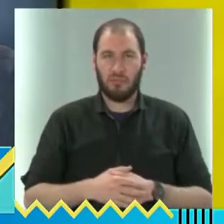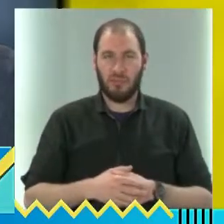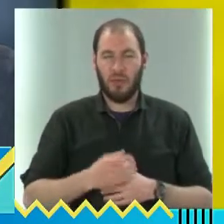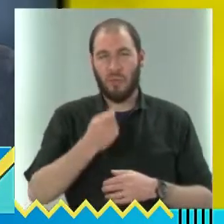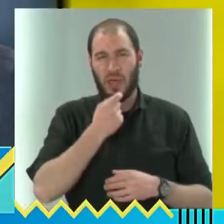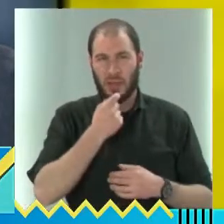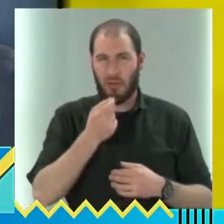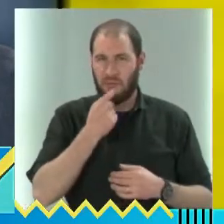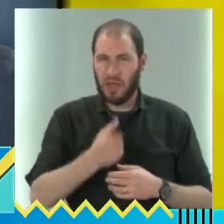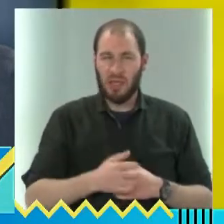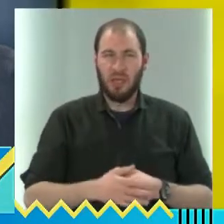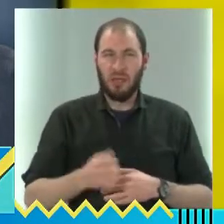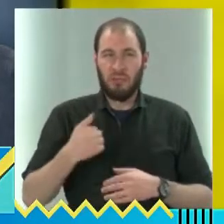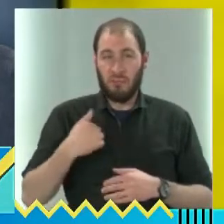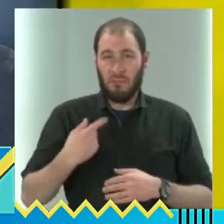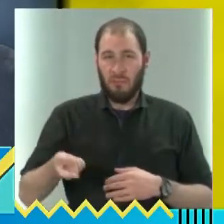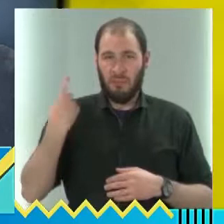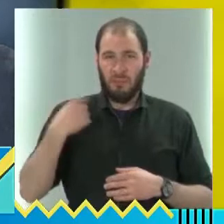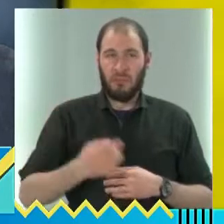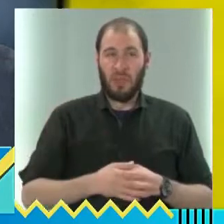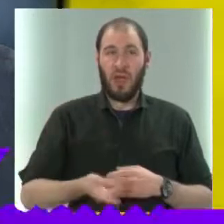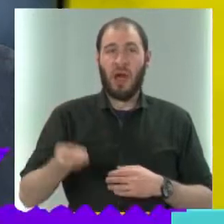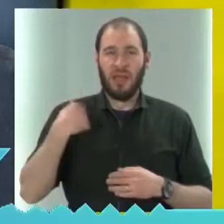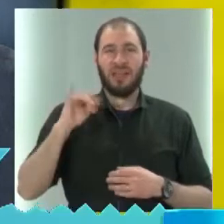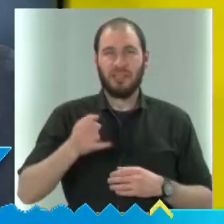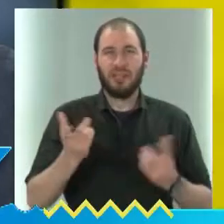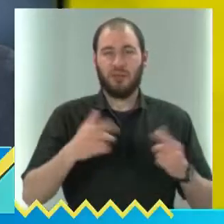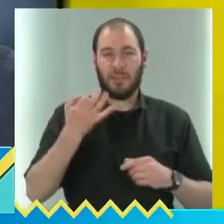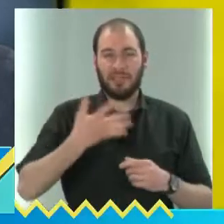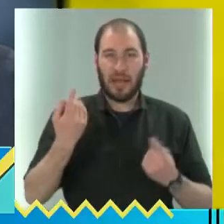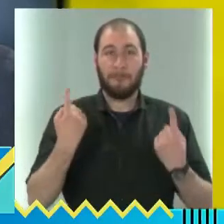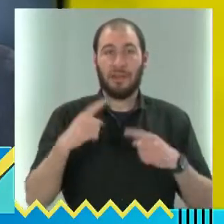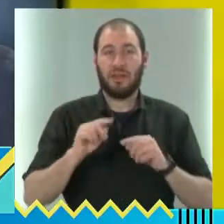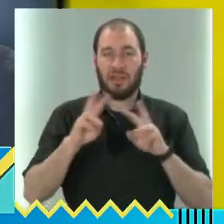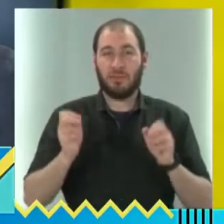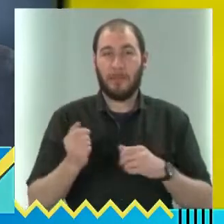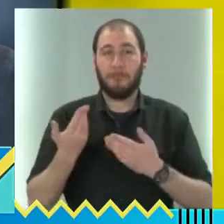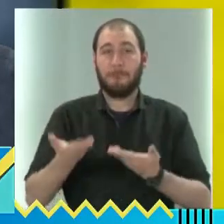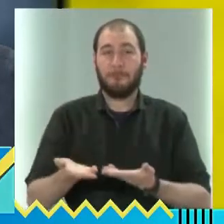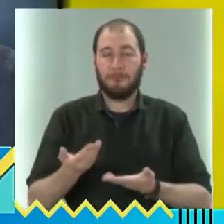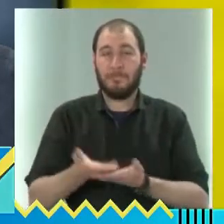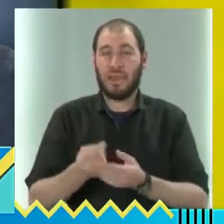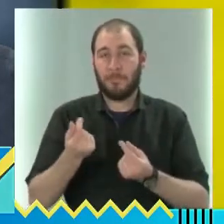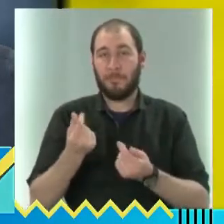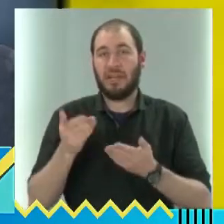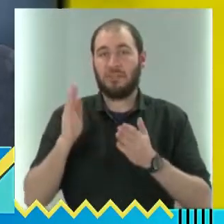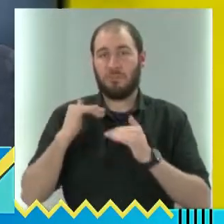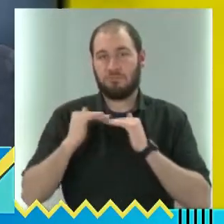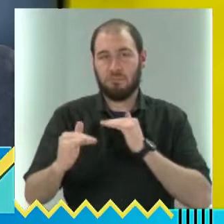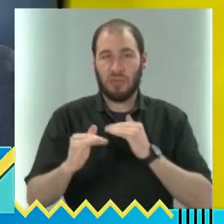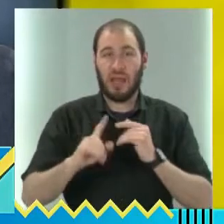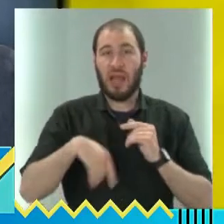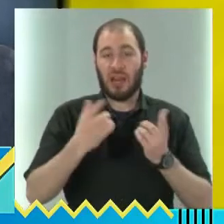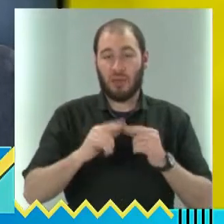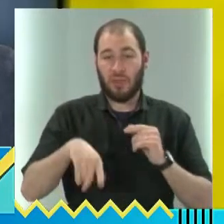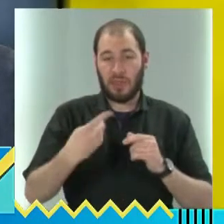un ejemplo sencillo. Yo ayer, porque ayer en realidad sí hubo sesión especial, pero fue por pedirle el acongelamiento de tarifas. Exacto. Después de la